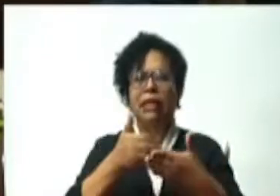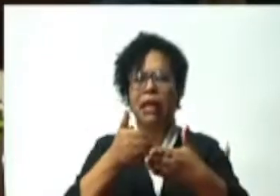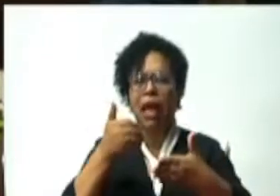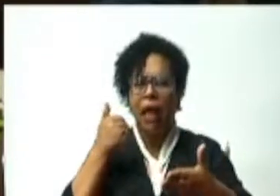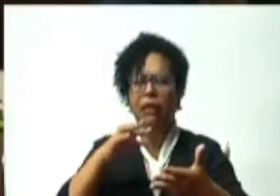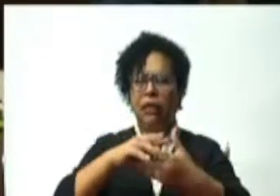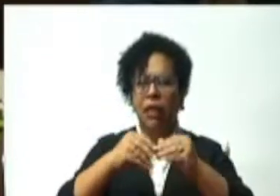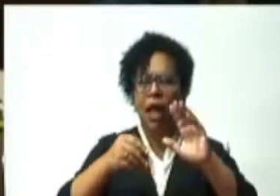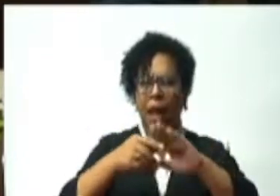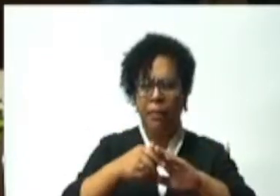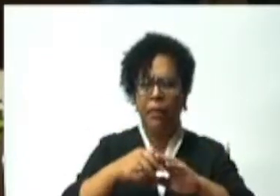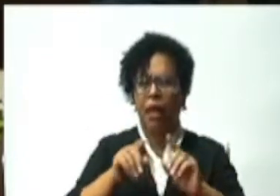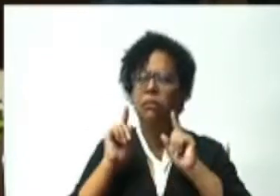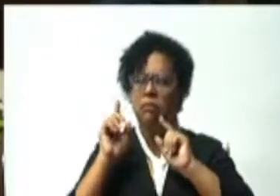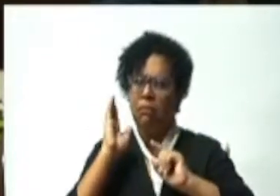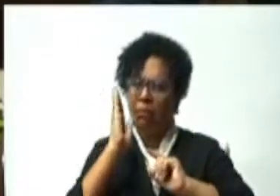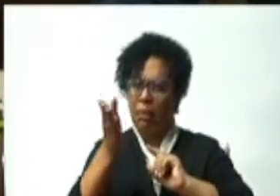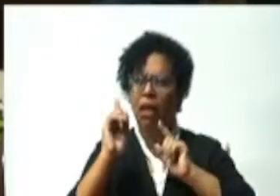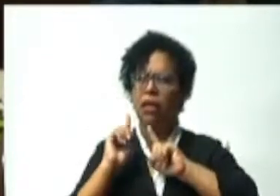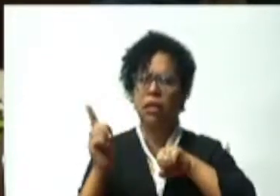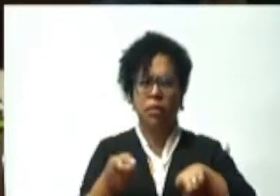me pongan atención.